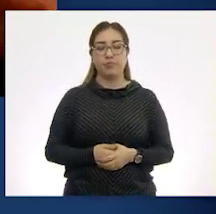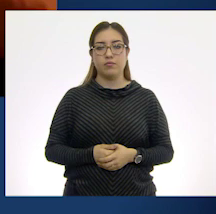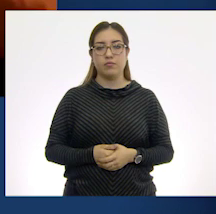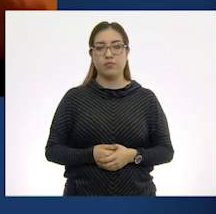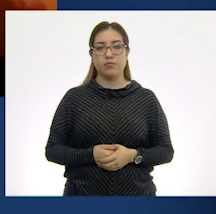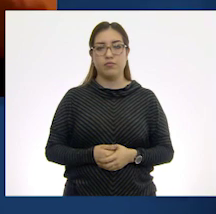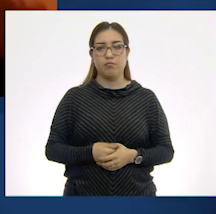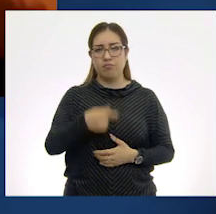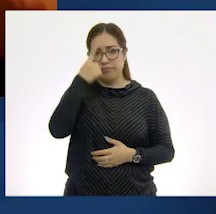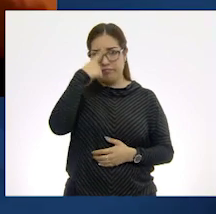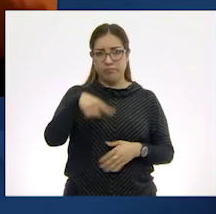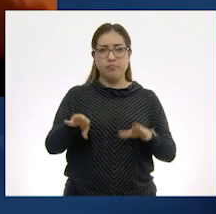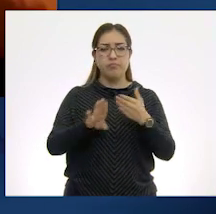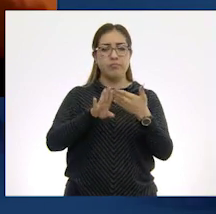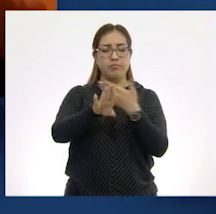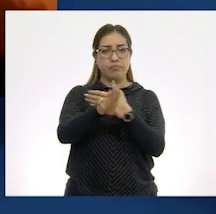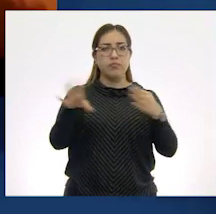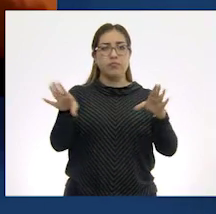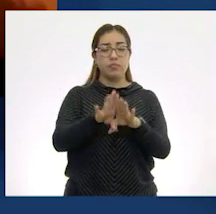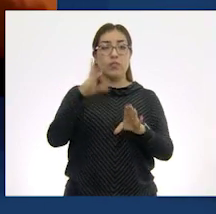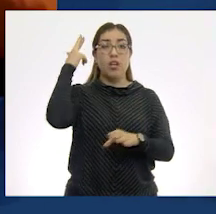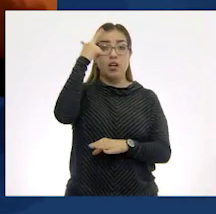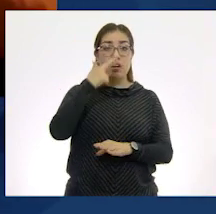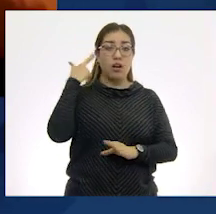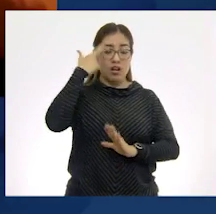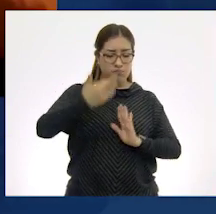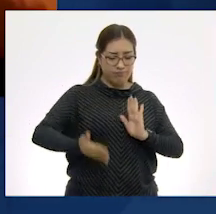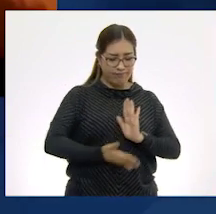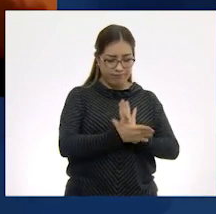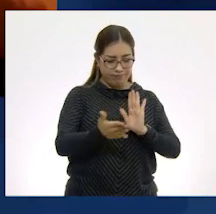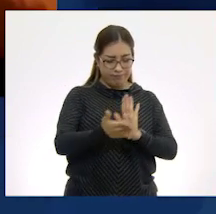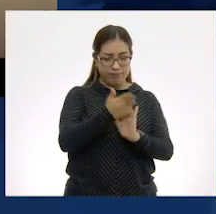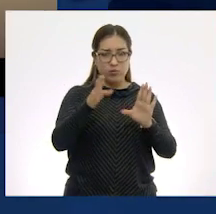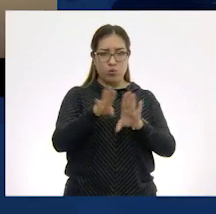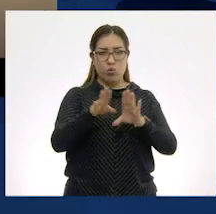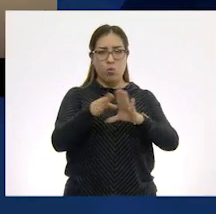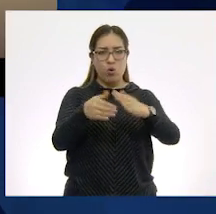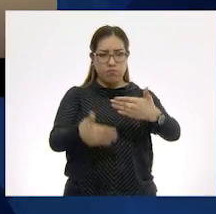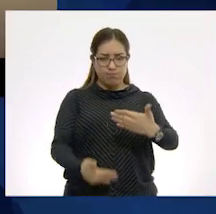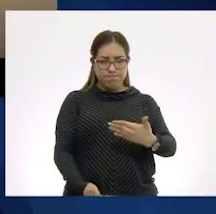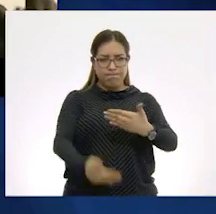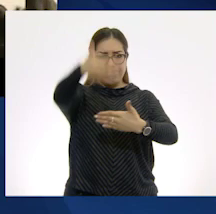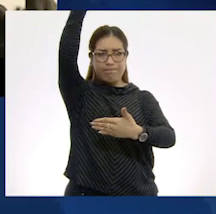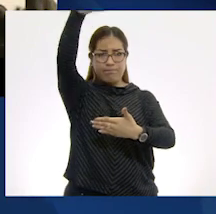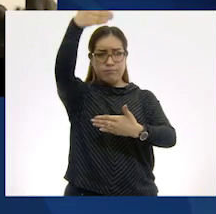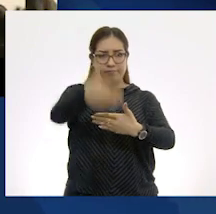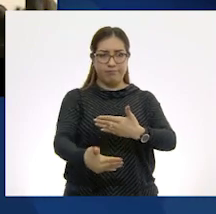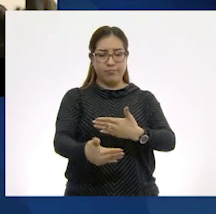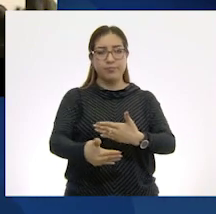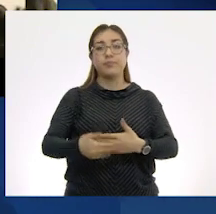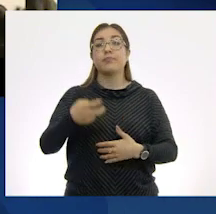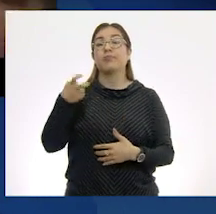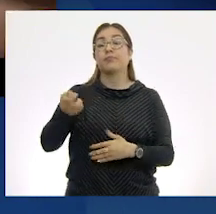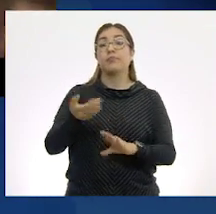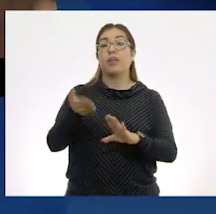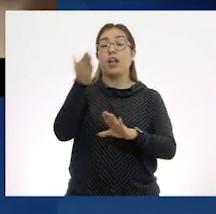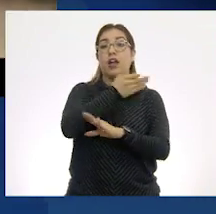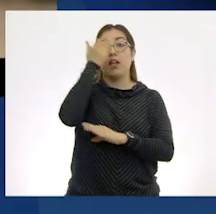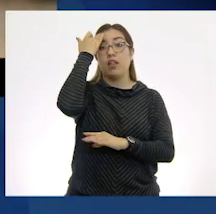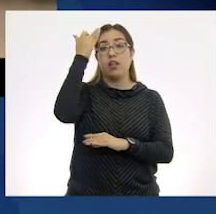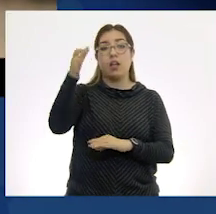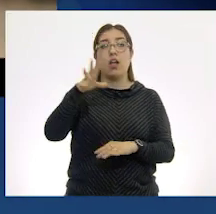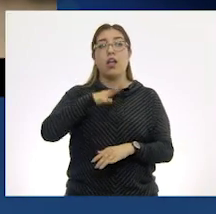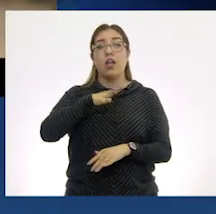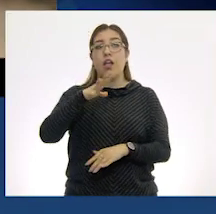Para protegerse, los reinos empezaron a levantar murallas en sus fronteras. En el siglo III antes de nuestra era, surgió una